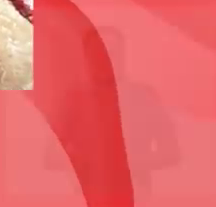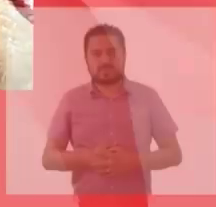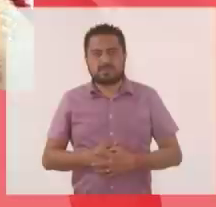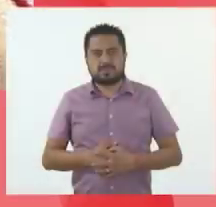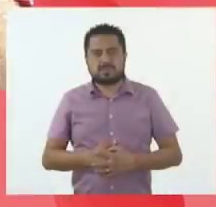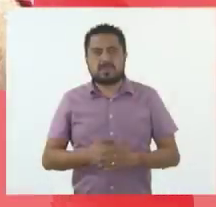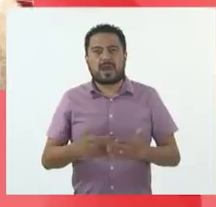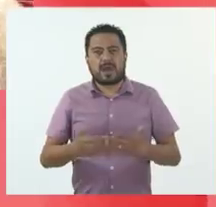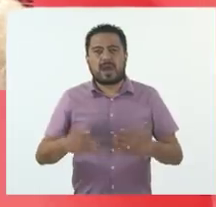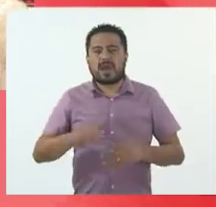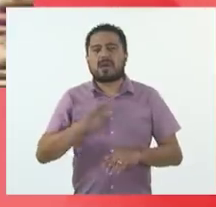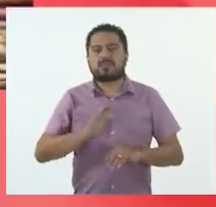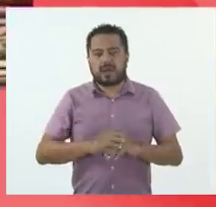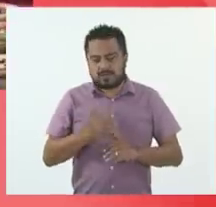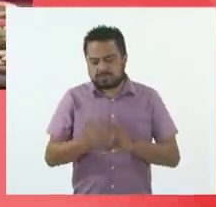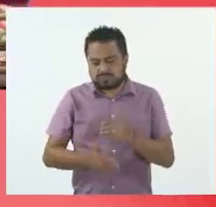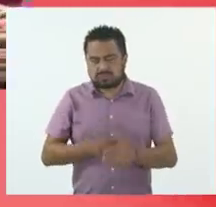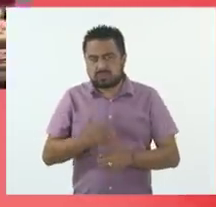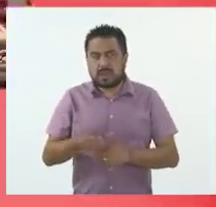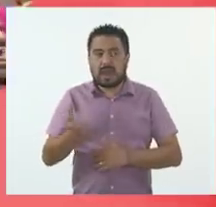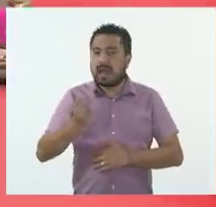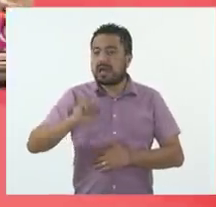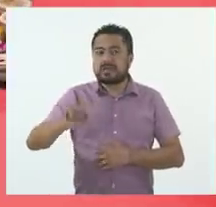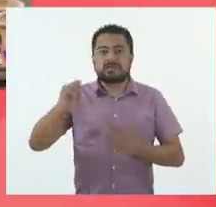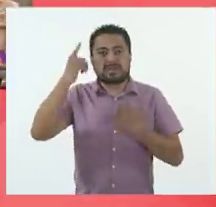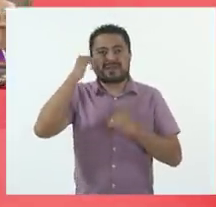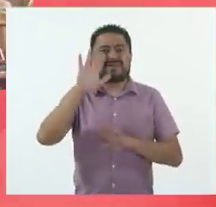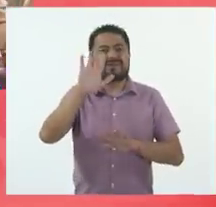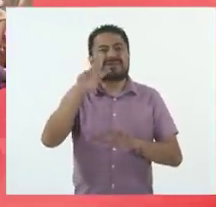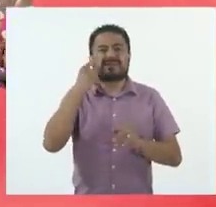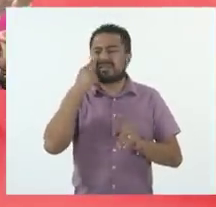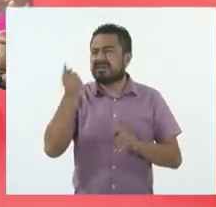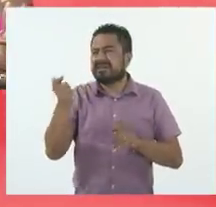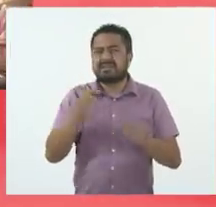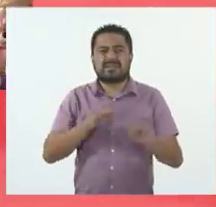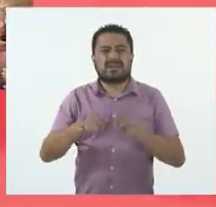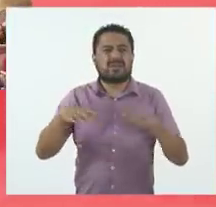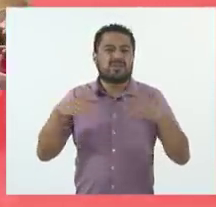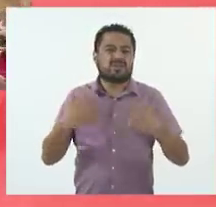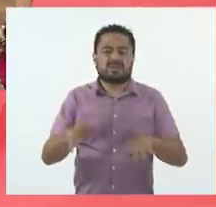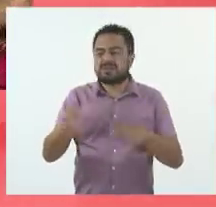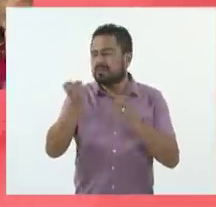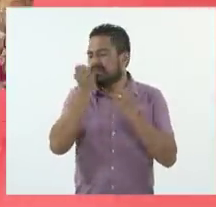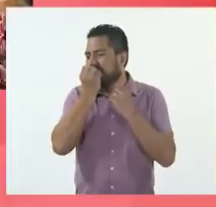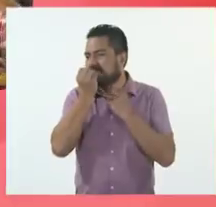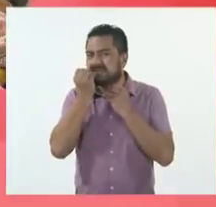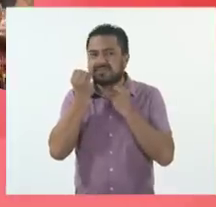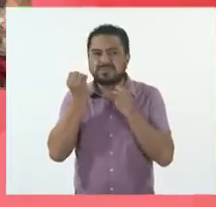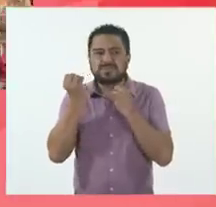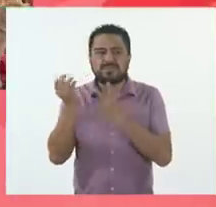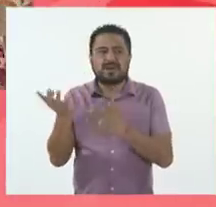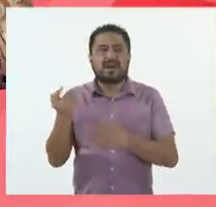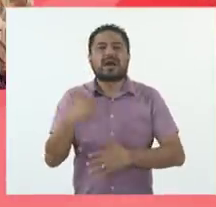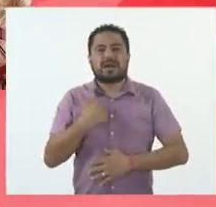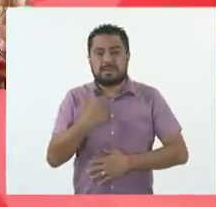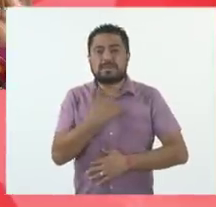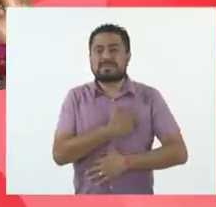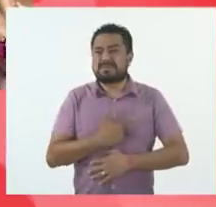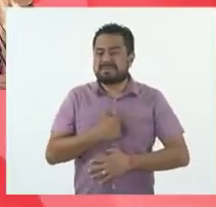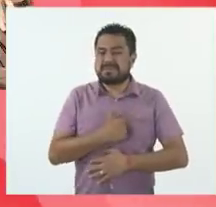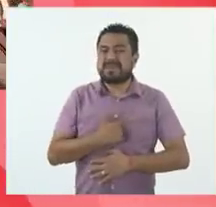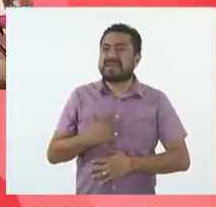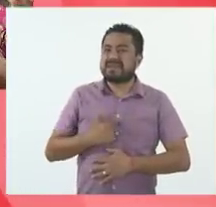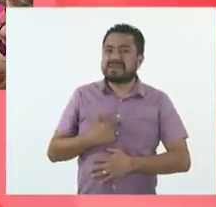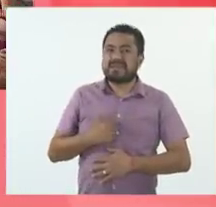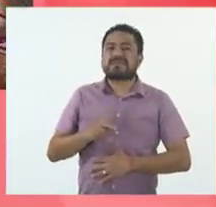Y entonces después de muchos procesos, así lucen las muñecas. Miren nada más qué trabajo. Mire, pues quedaron muy bonitas. Hasta a mí me gustan.